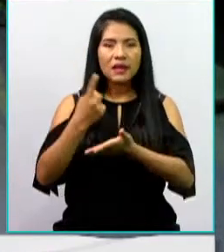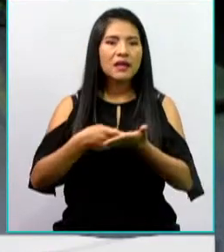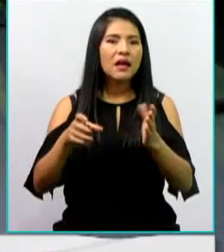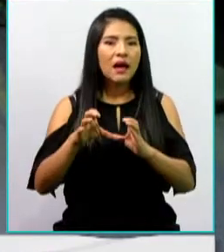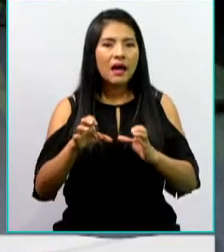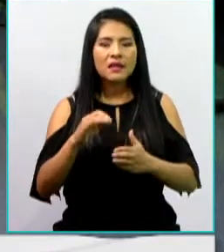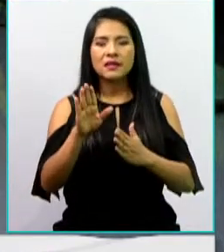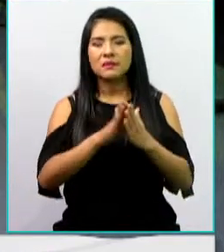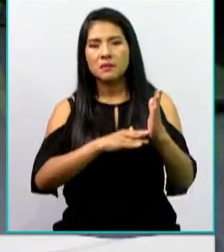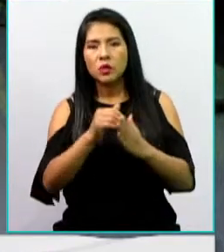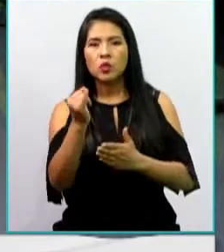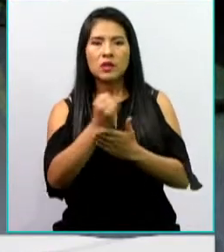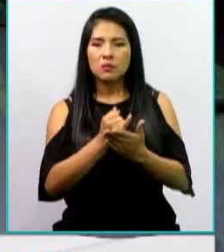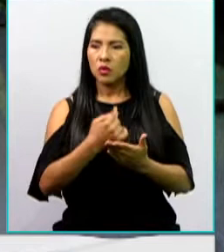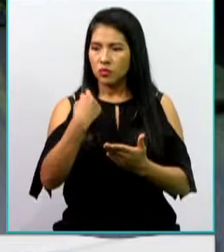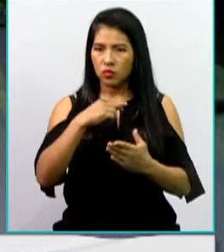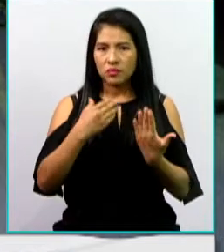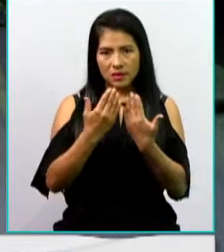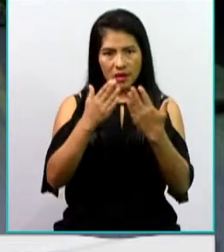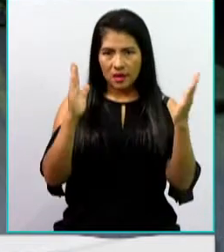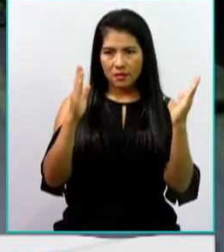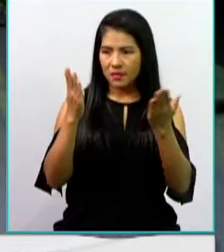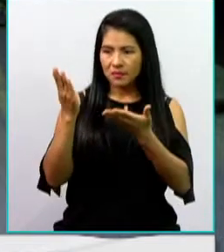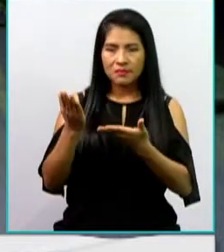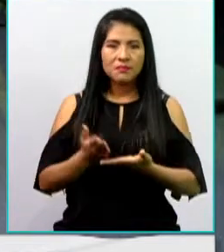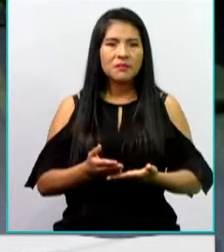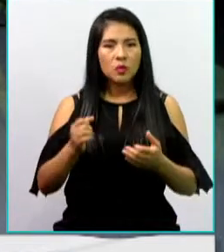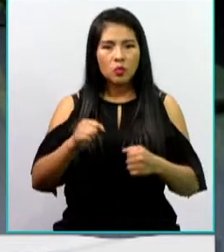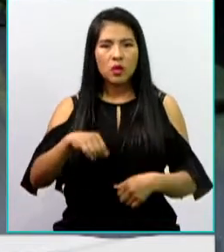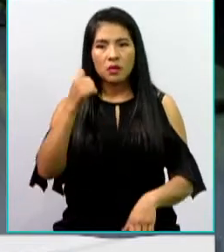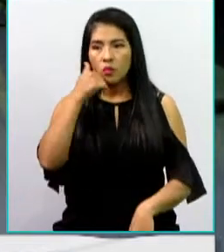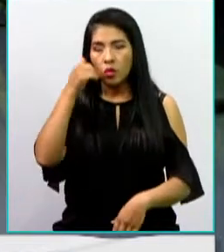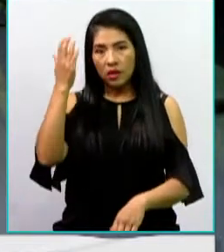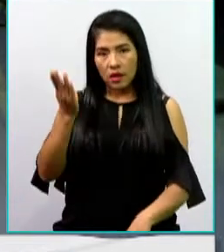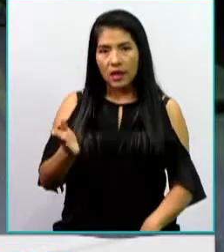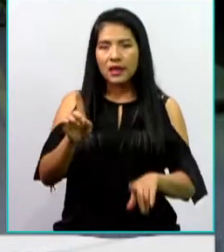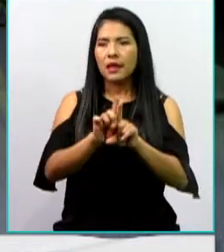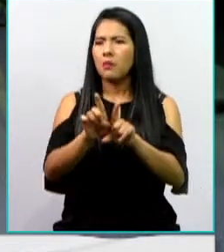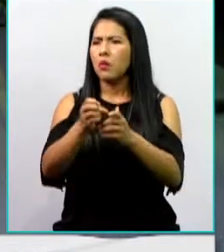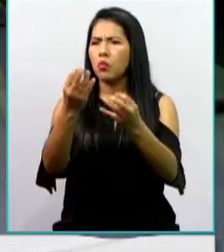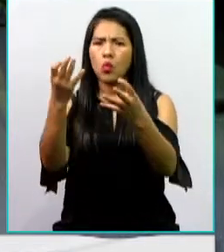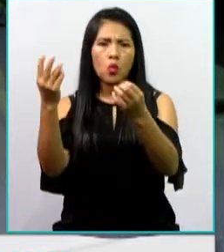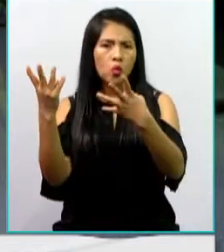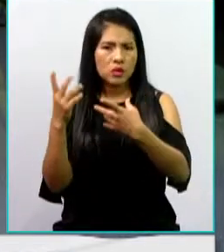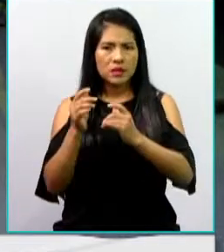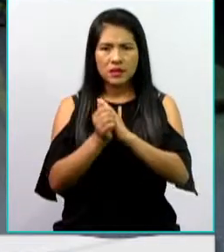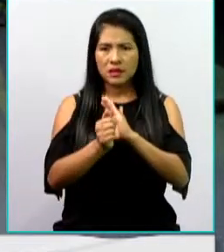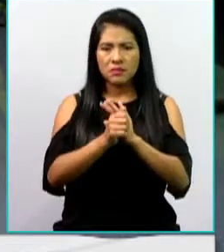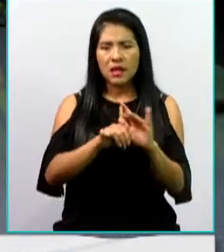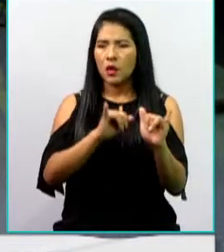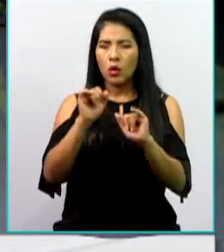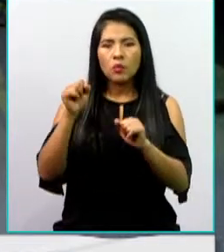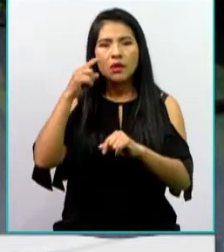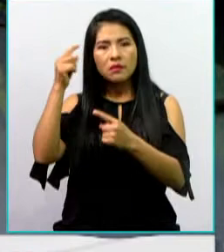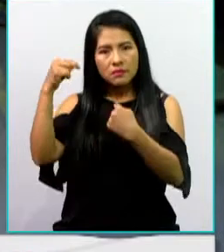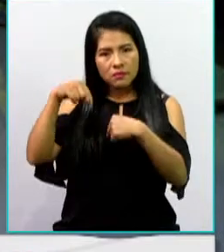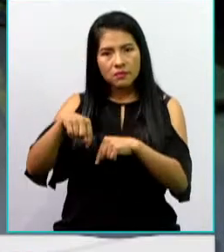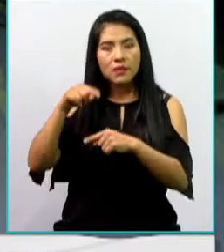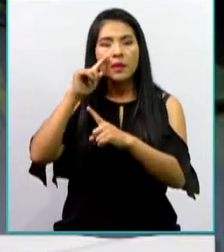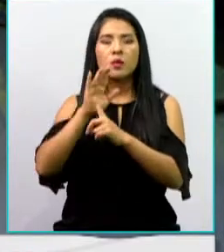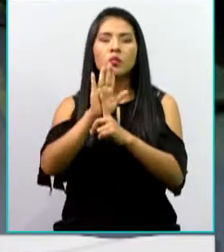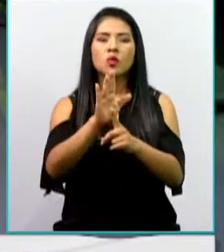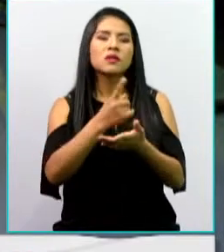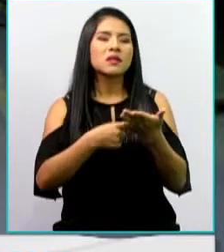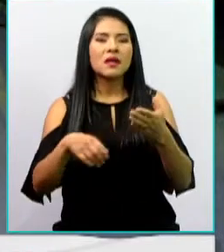haciendo. Siempre hay un espacio para que mujeres como tú, bueno, artistas en general, puedan uh-huh. mostrar lo que están haciendo. Te agradecemos haber estado